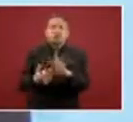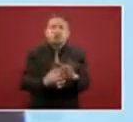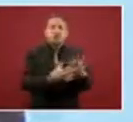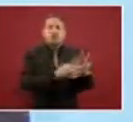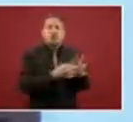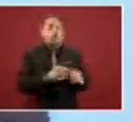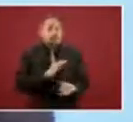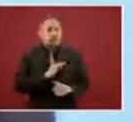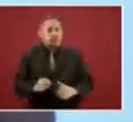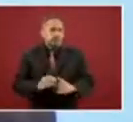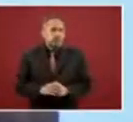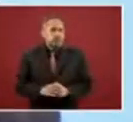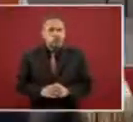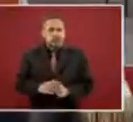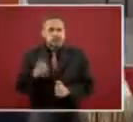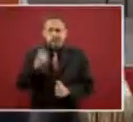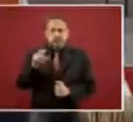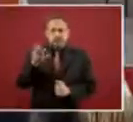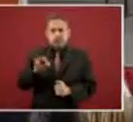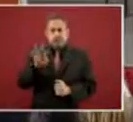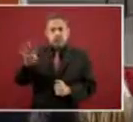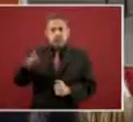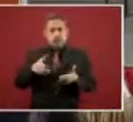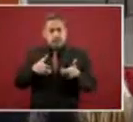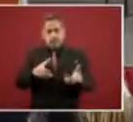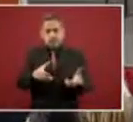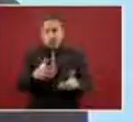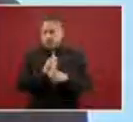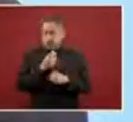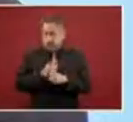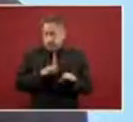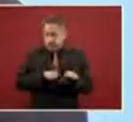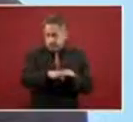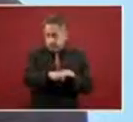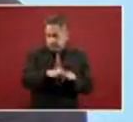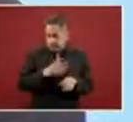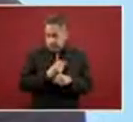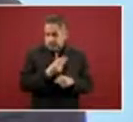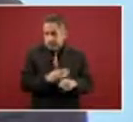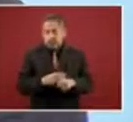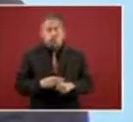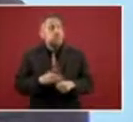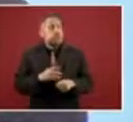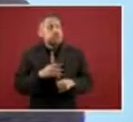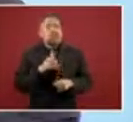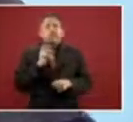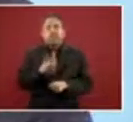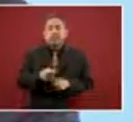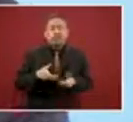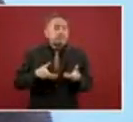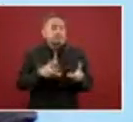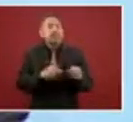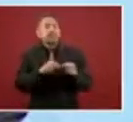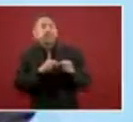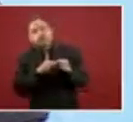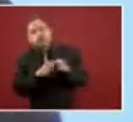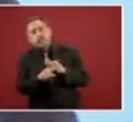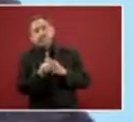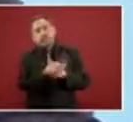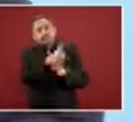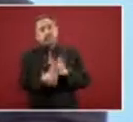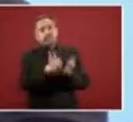las ciudades. Tenemos 144 calles integrales, hacemos referencia a las calles integrales como calles que también toma